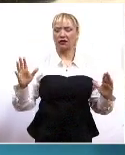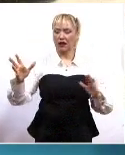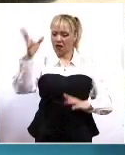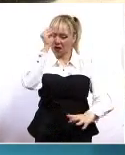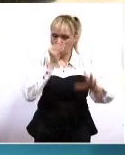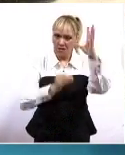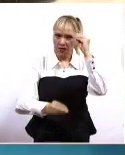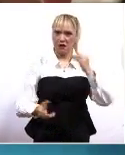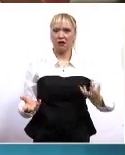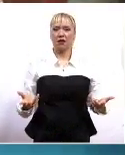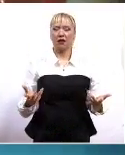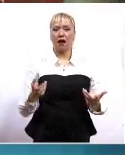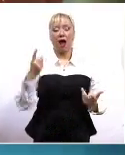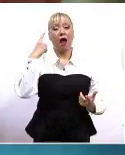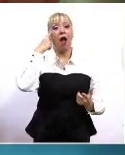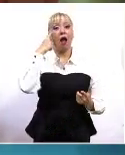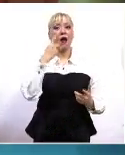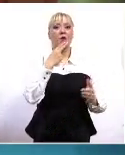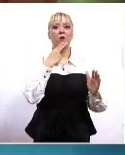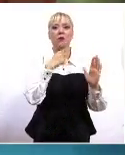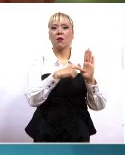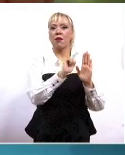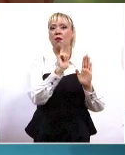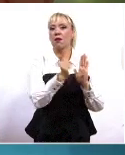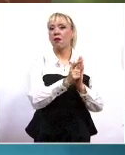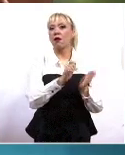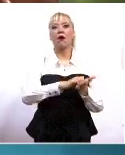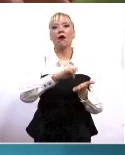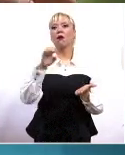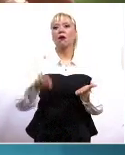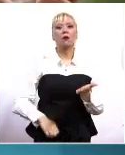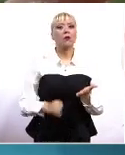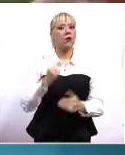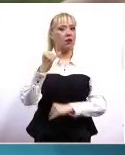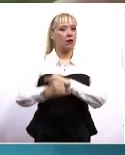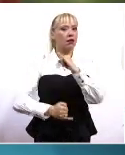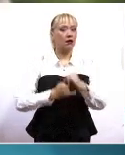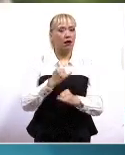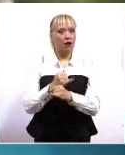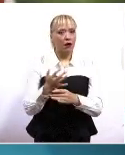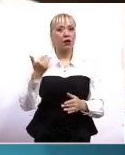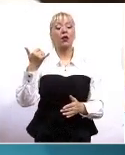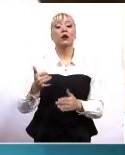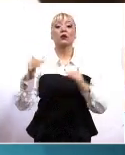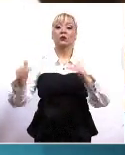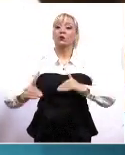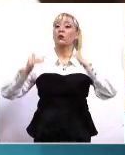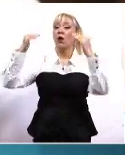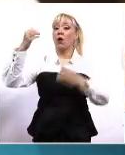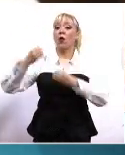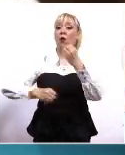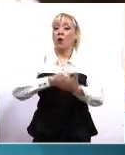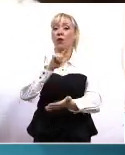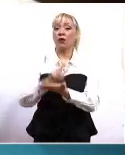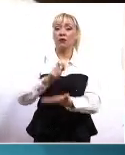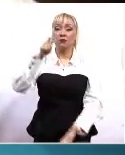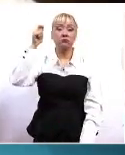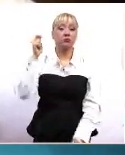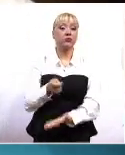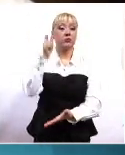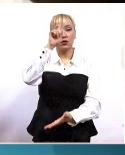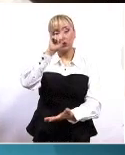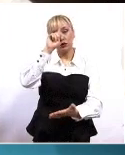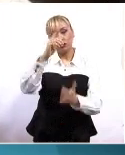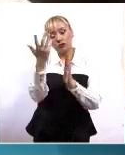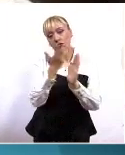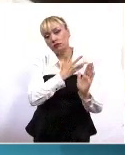capacitarnos y utilizar herramientas como por ejemplo los protocolos publicados por la Suprema Corte de Justicia de la